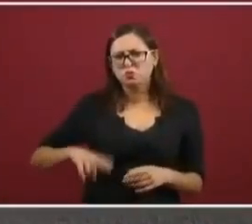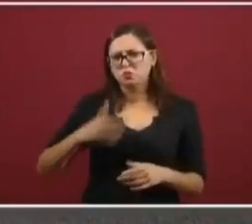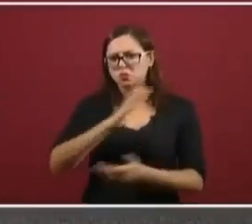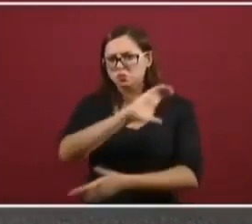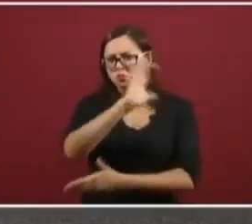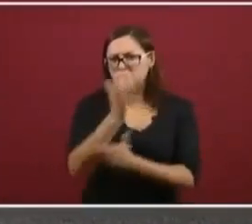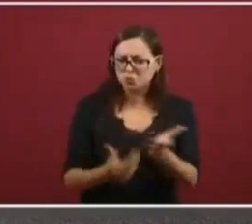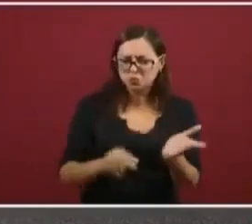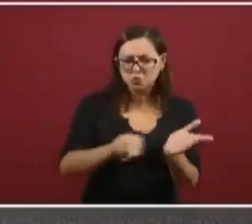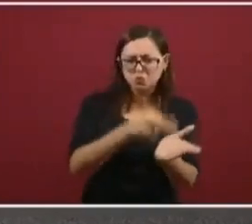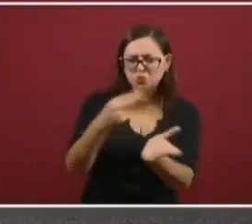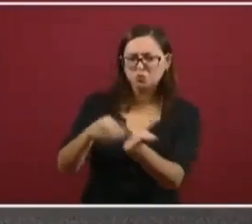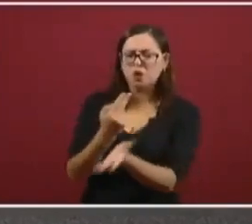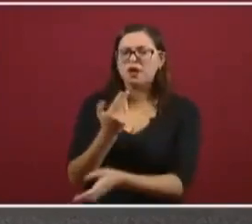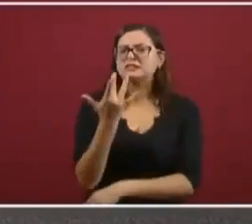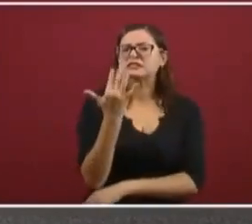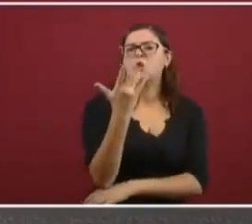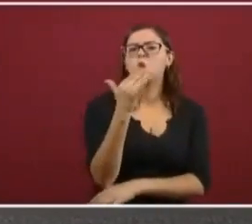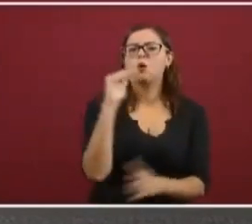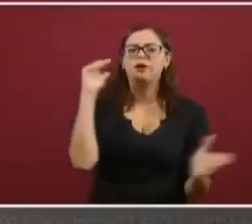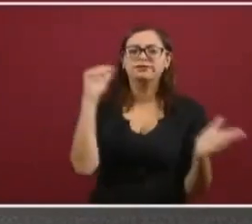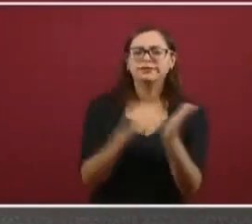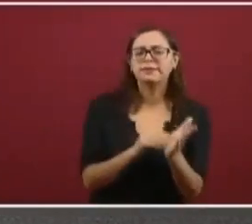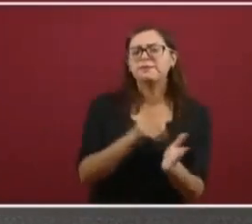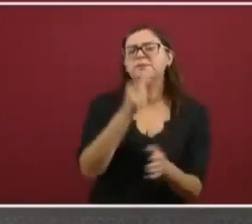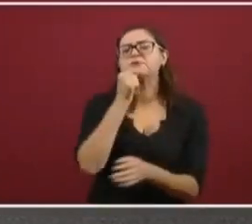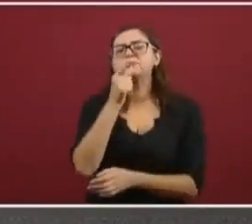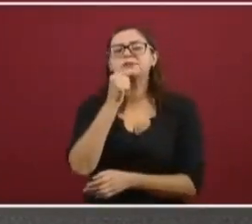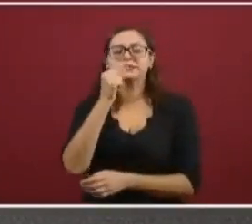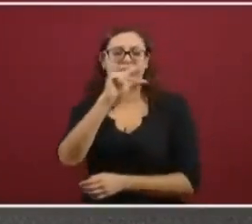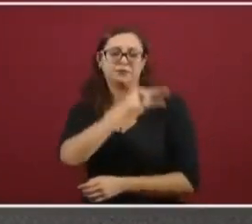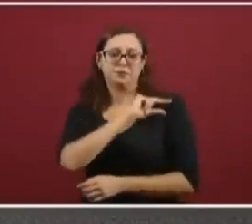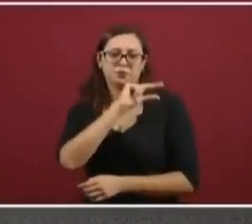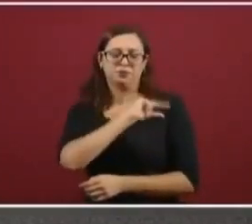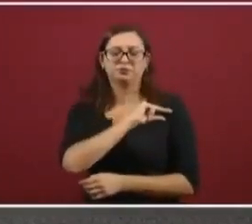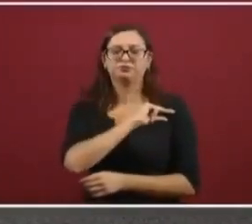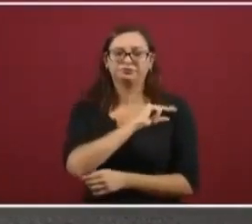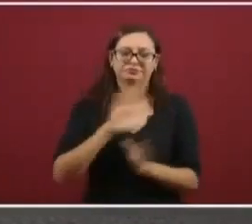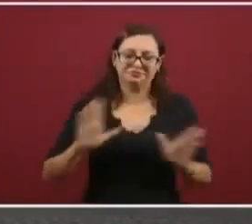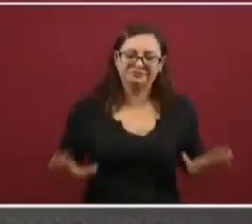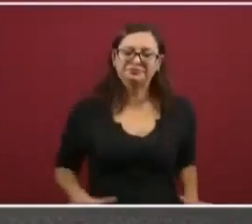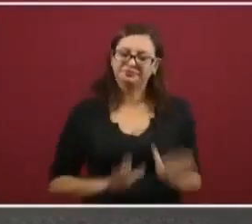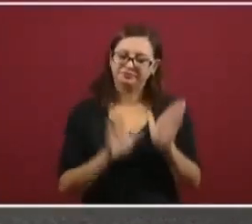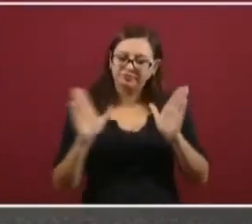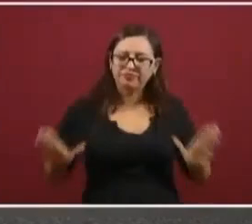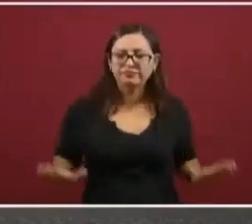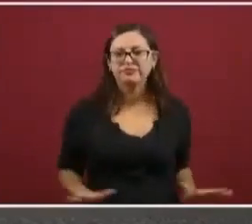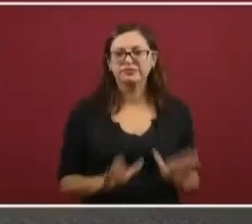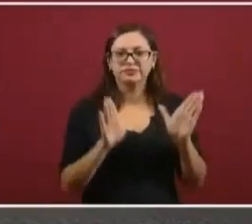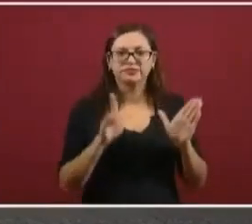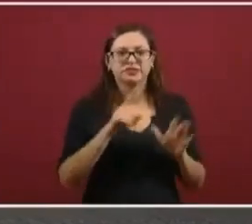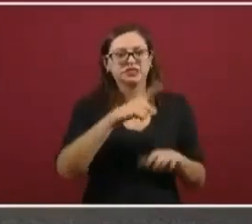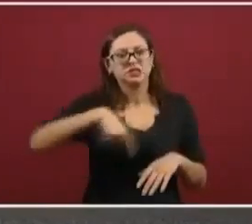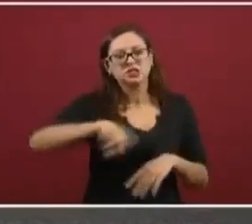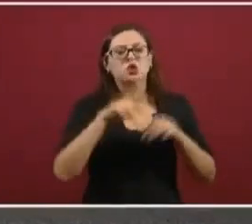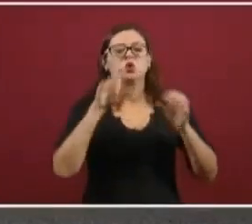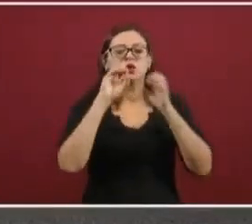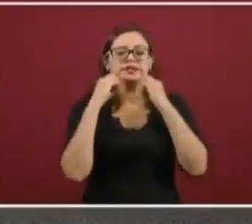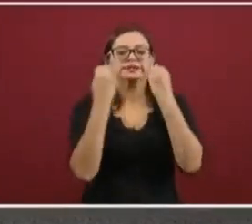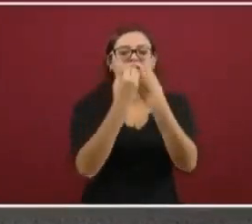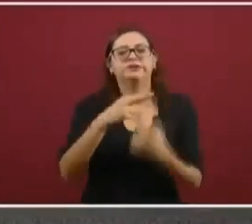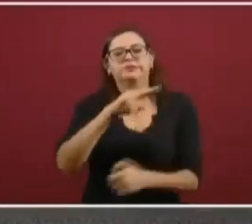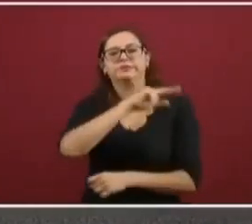porque crearon estas corporaciones o mejor dicho fomentaron la creación de estas